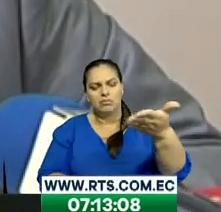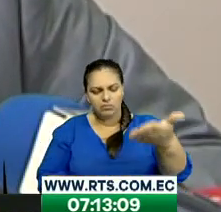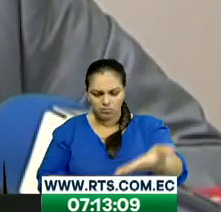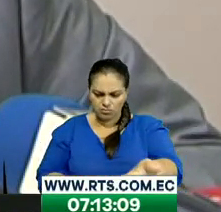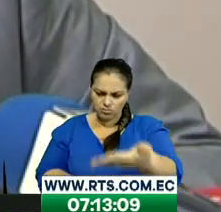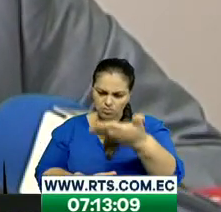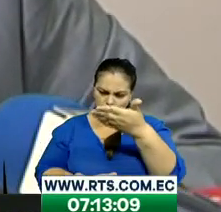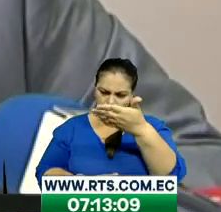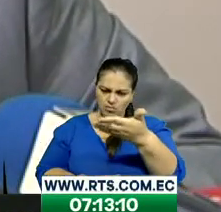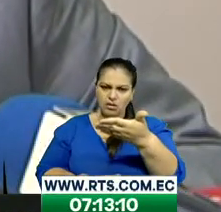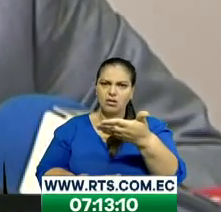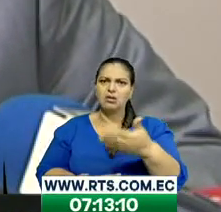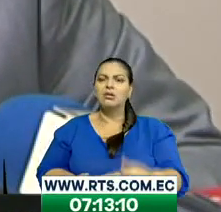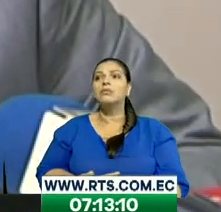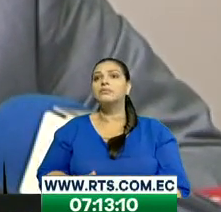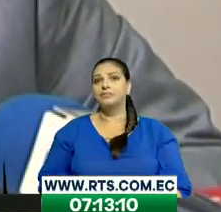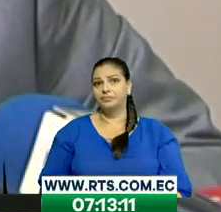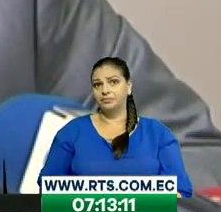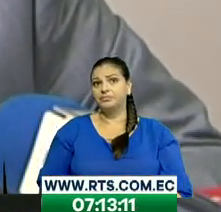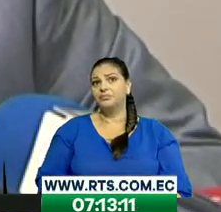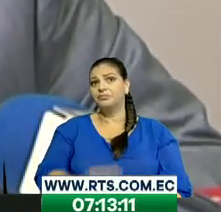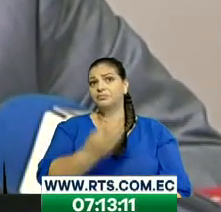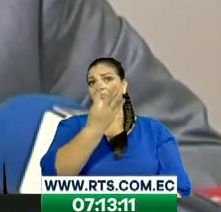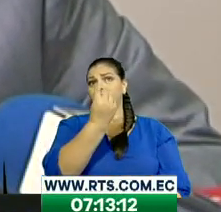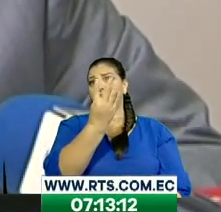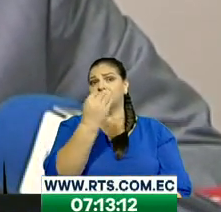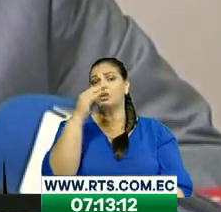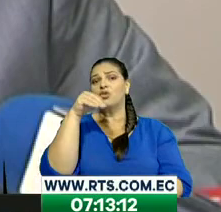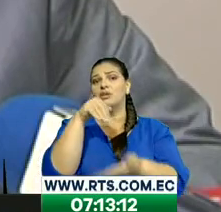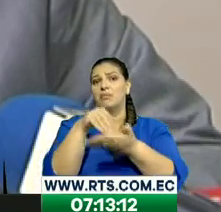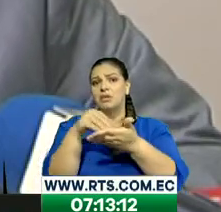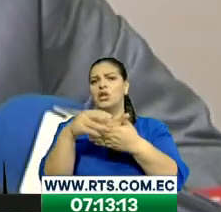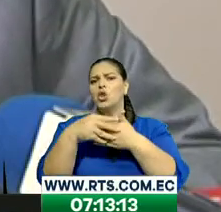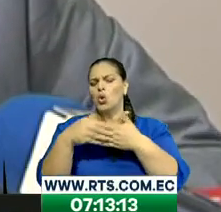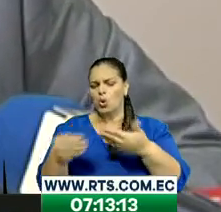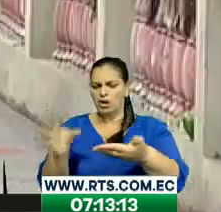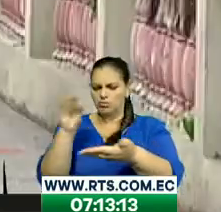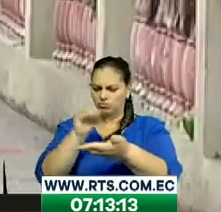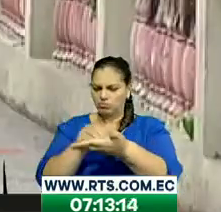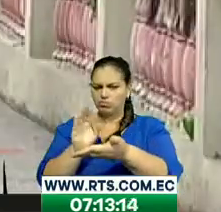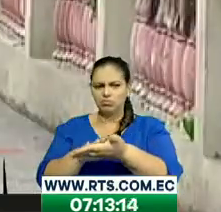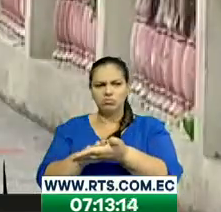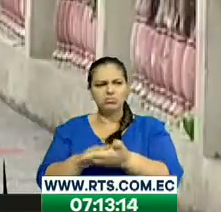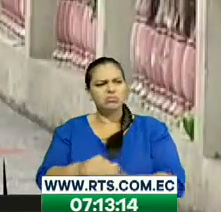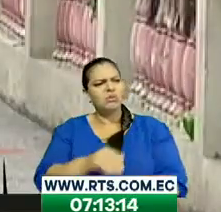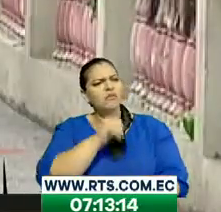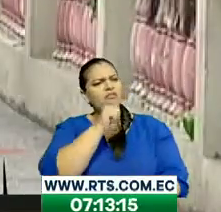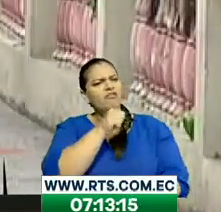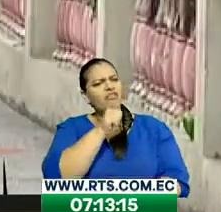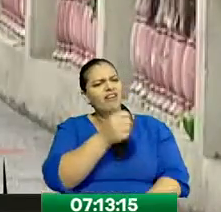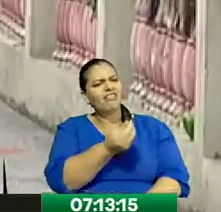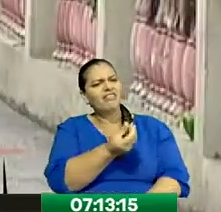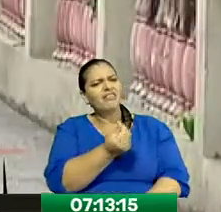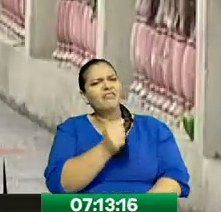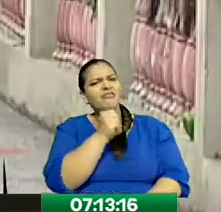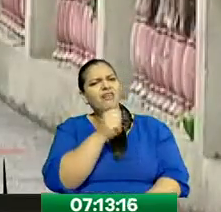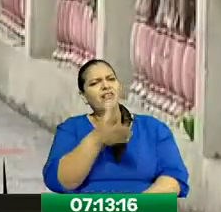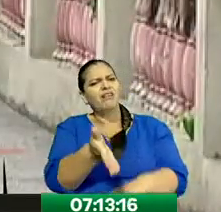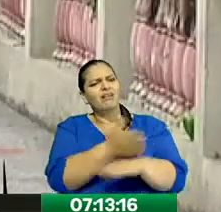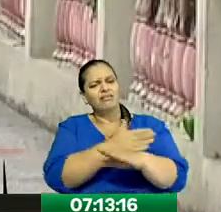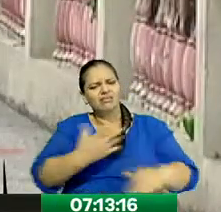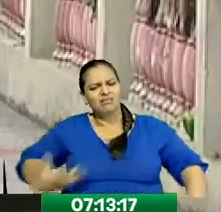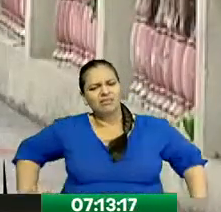ejecutado 14.037 dólares y no se sabe qué más hay allí. El trabajo ejecutado no cubría ni siquiera